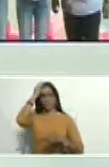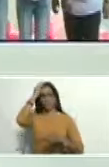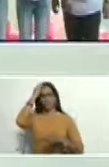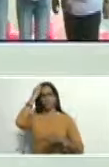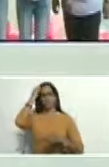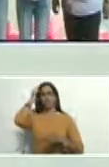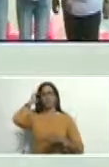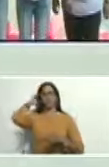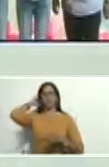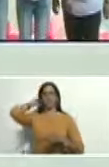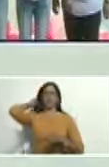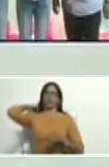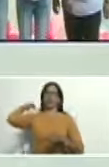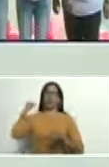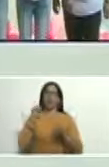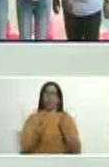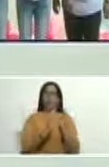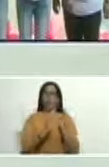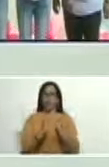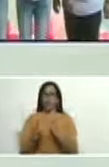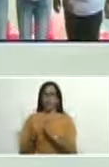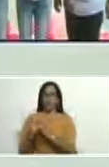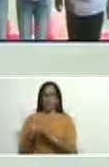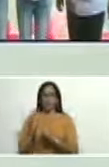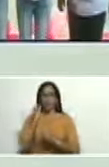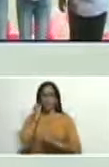organiza a las mujeres.